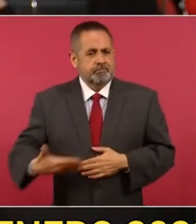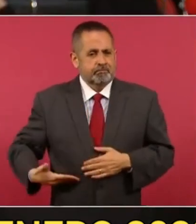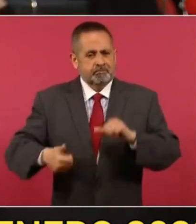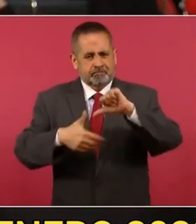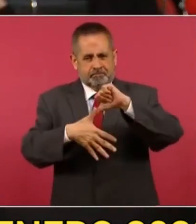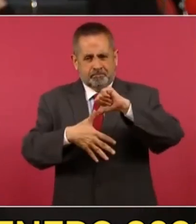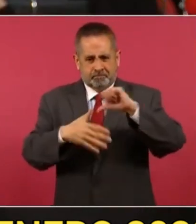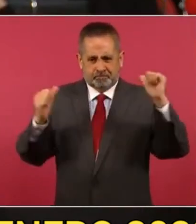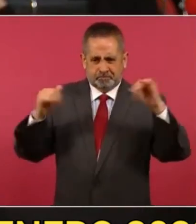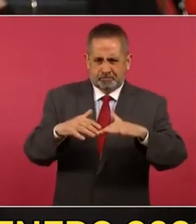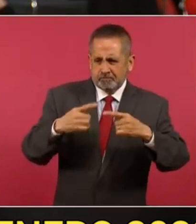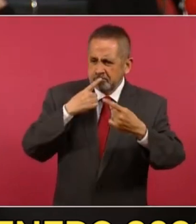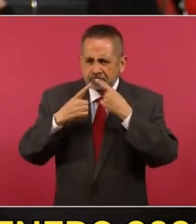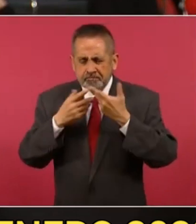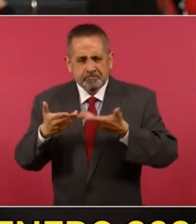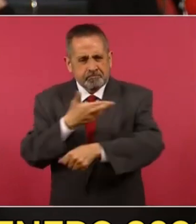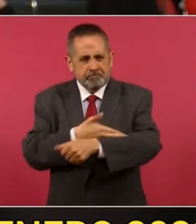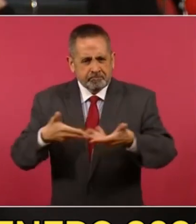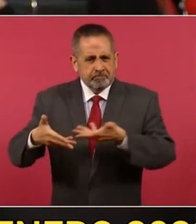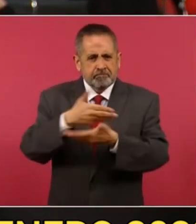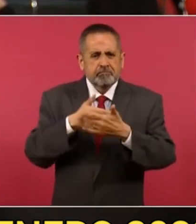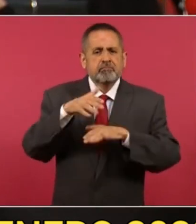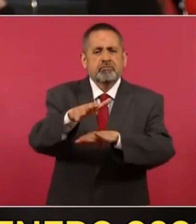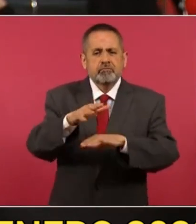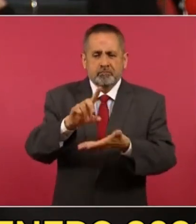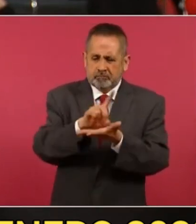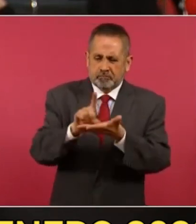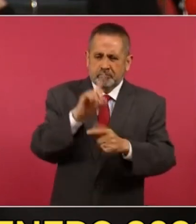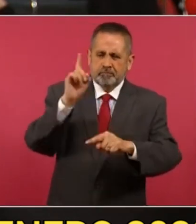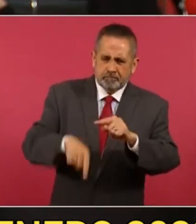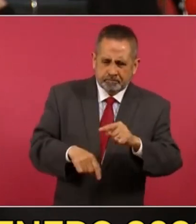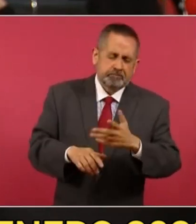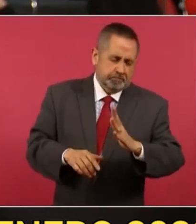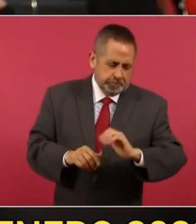latinoamericanos para replantear la política antidrogas. ¿Cuándo se va a dar